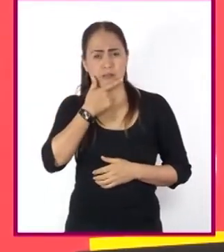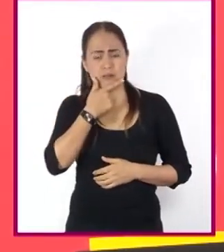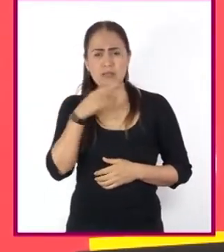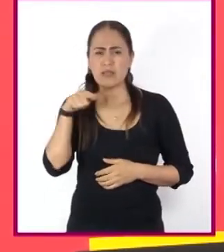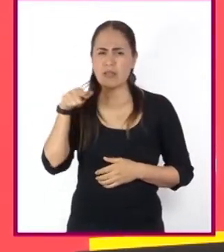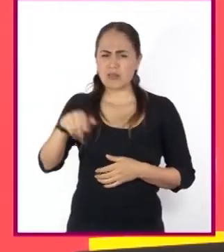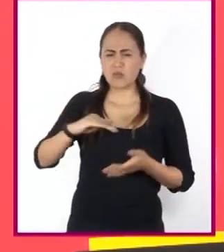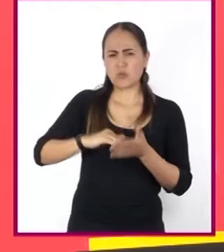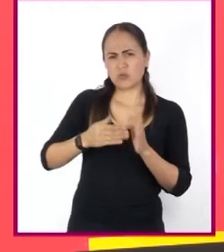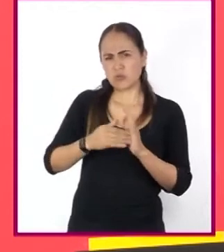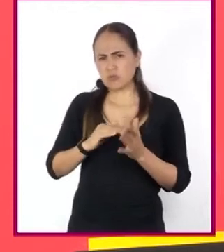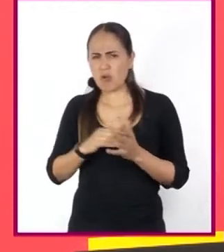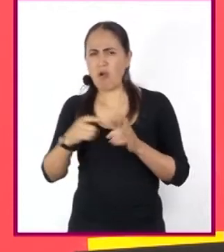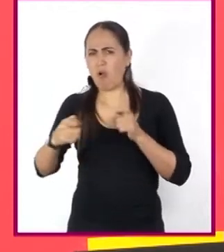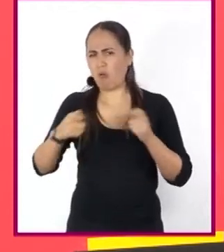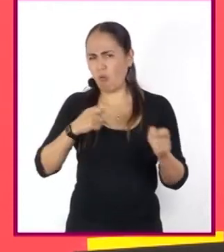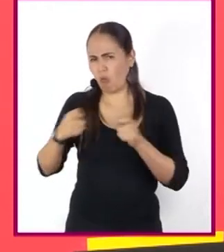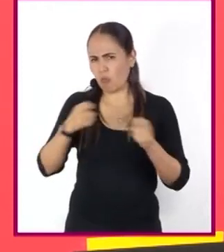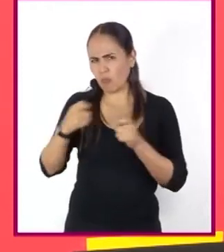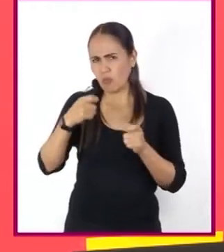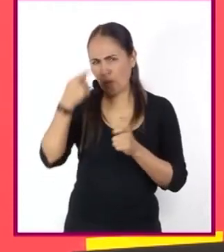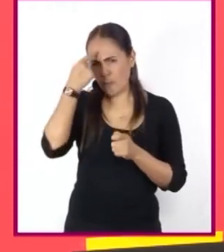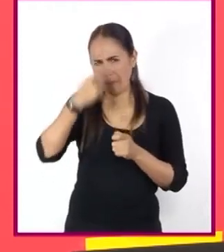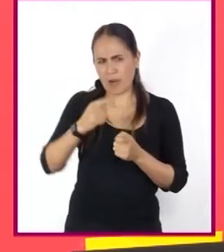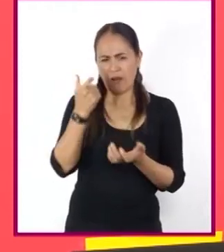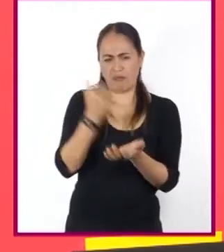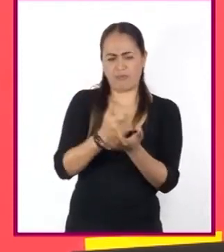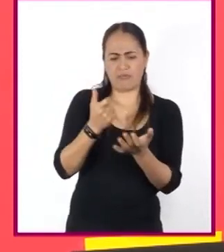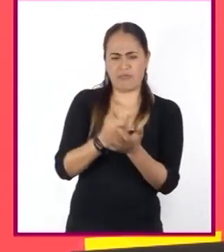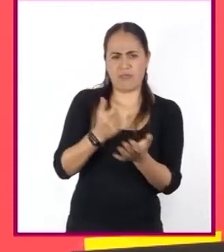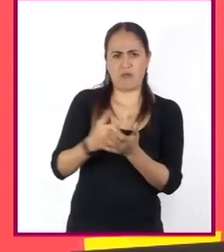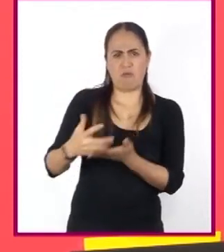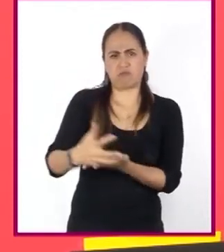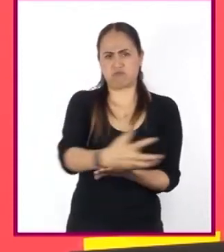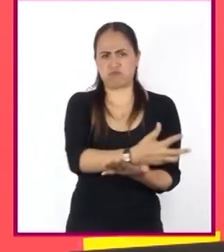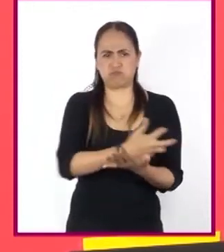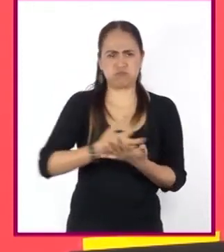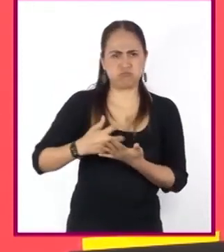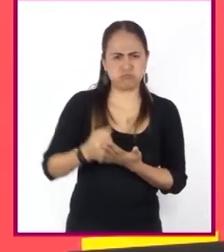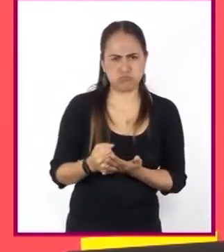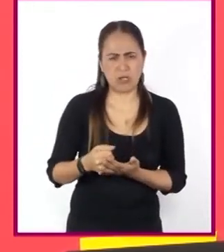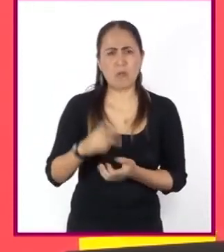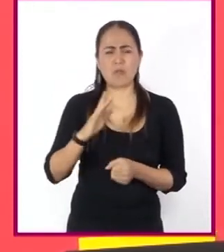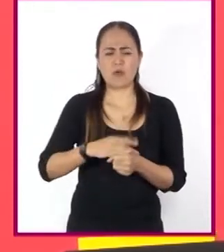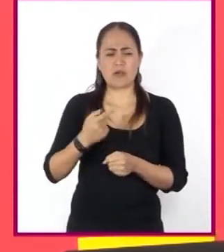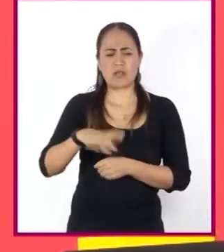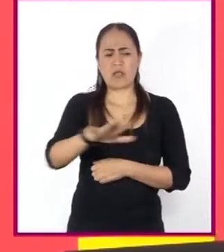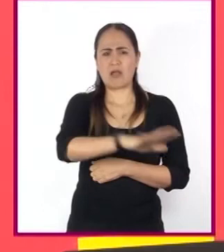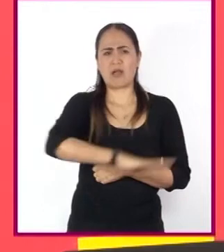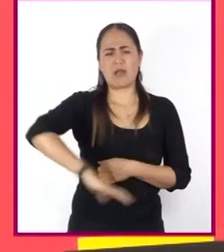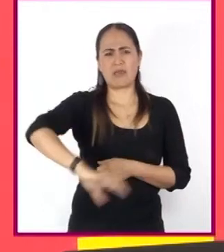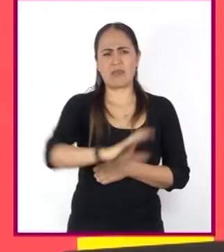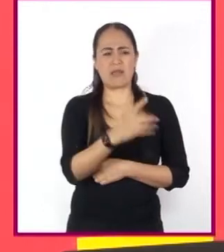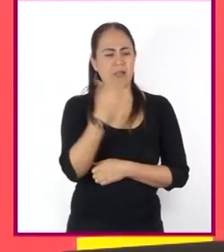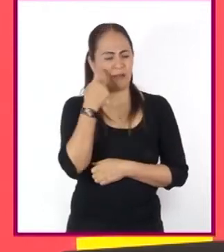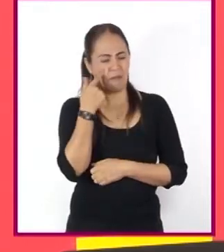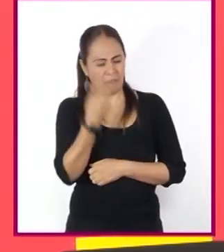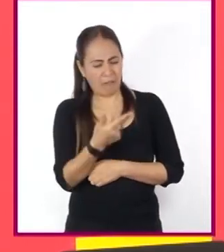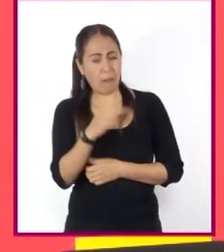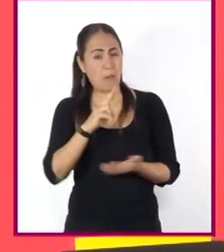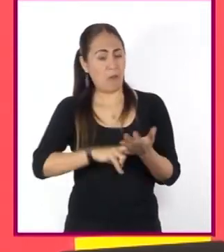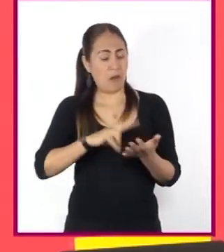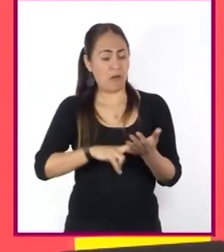implementar una serie de medidas para allegarse de recursos económicos, pues veía a su colonia como su inversión más